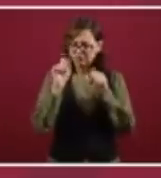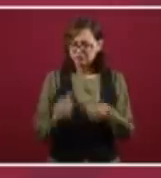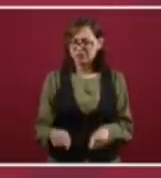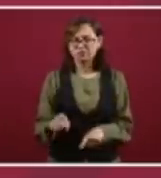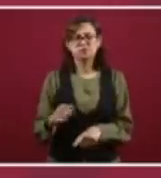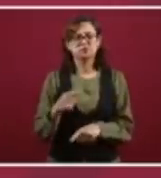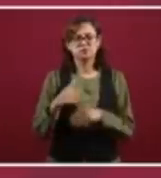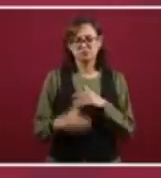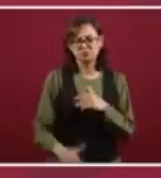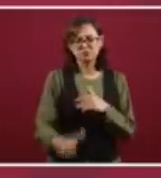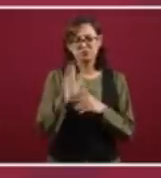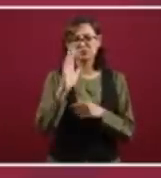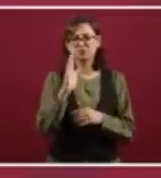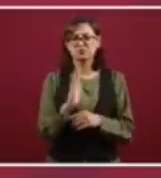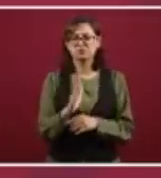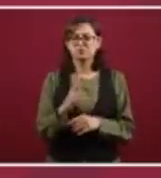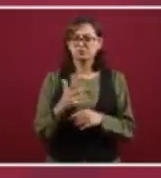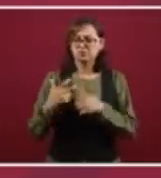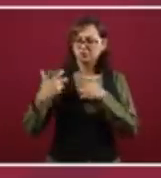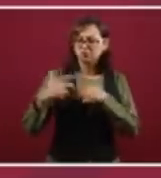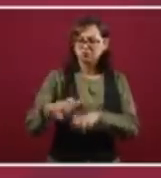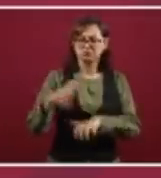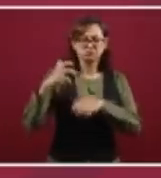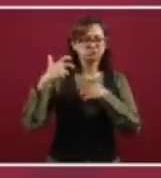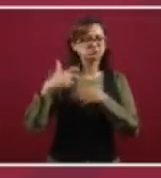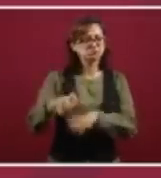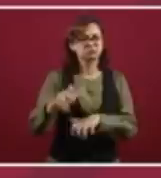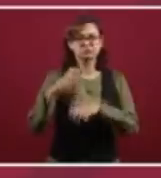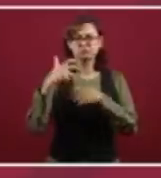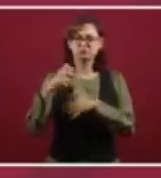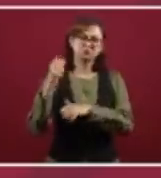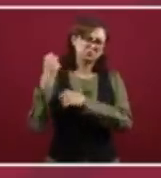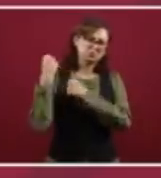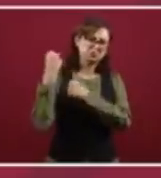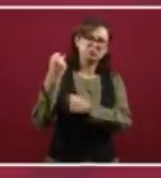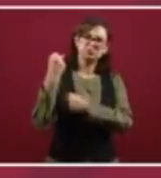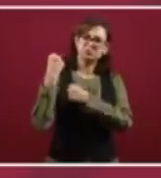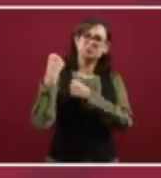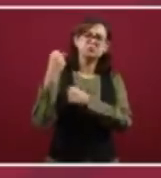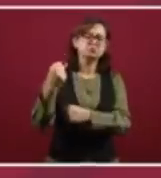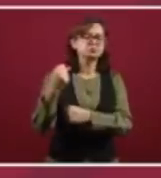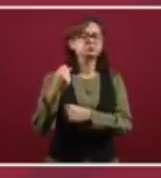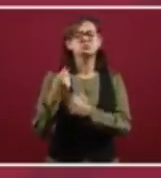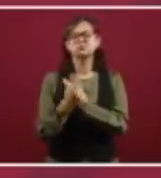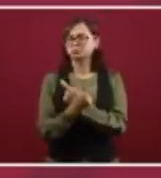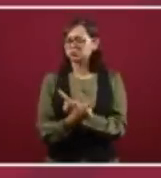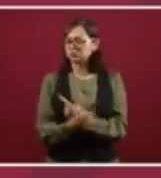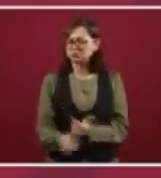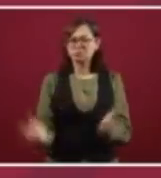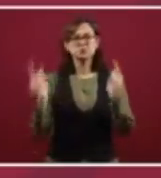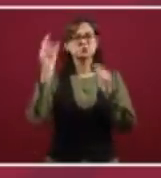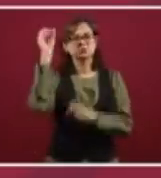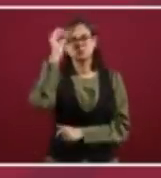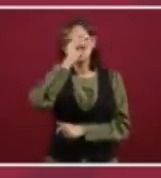libertades de manifestación, de protesta, el derecho a disentir,